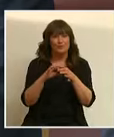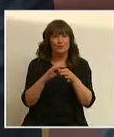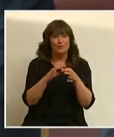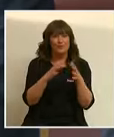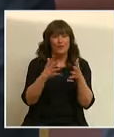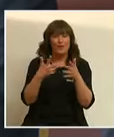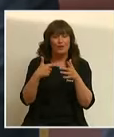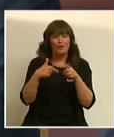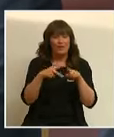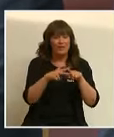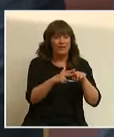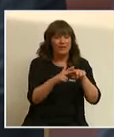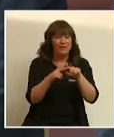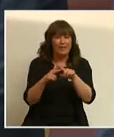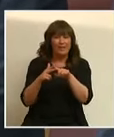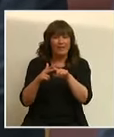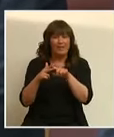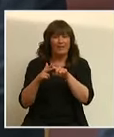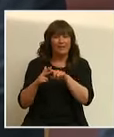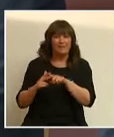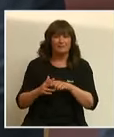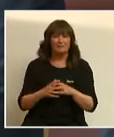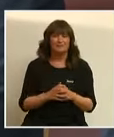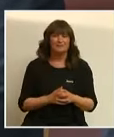vingau, y en el